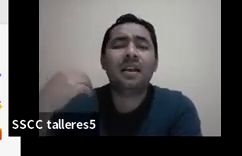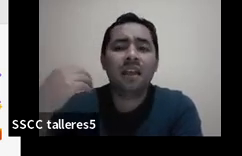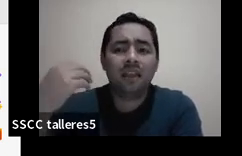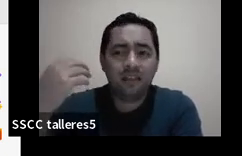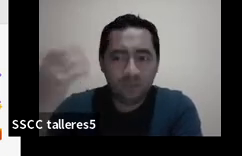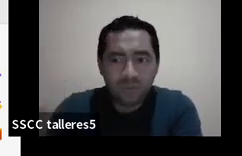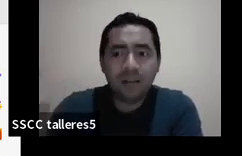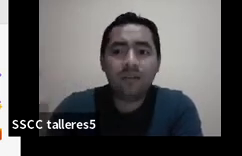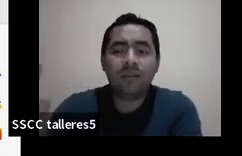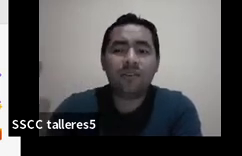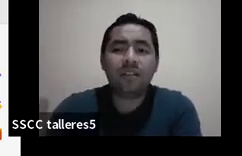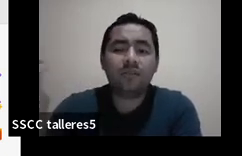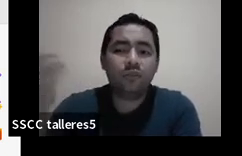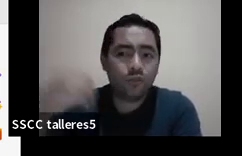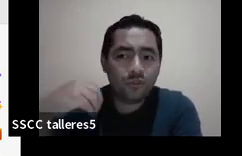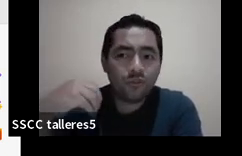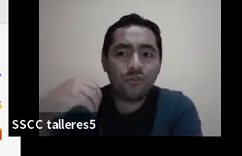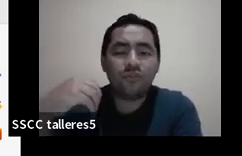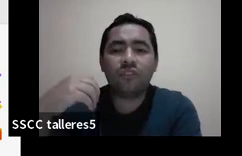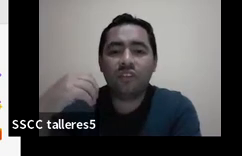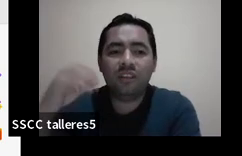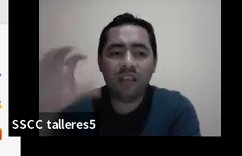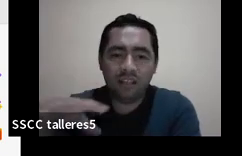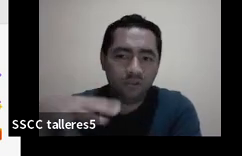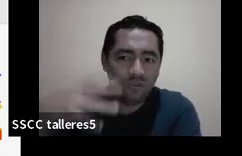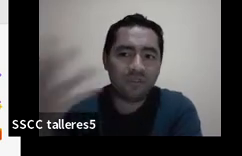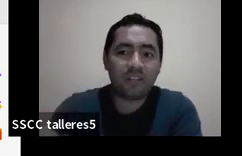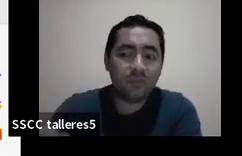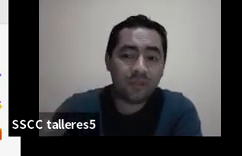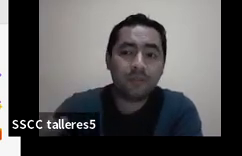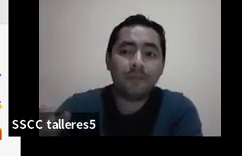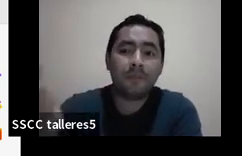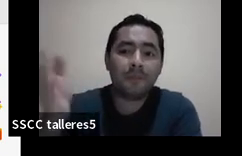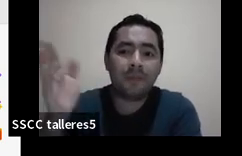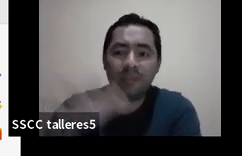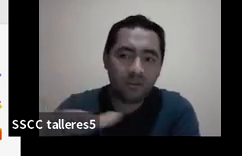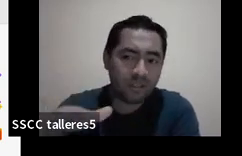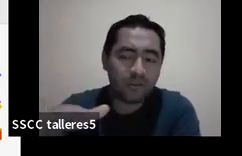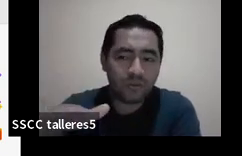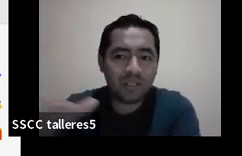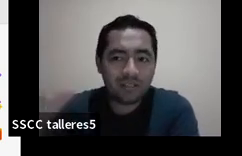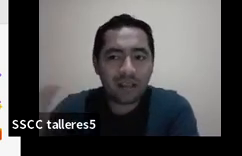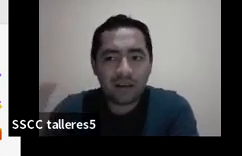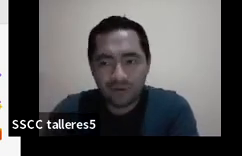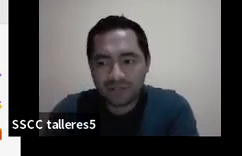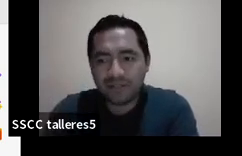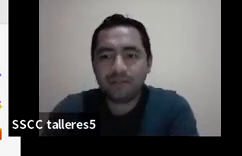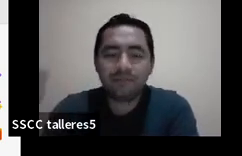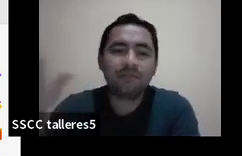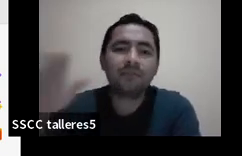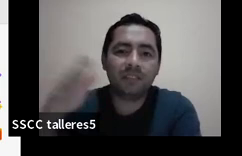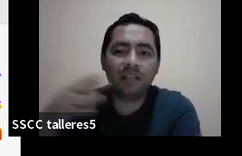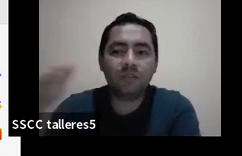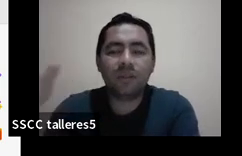universidad, estudian en la universidad los sordos y ahí tú me vas a responder. Imagino que todos ustedes están en la